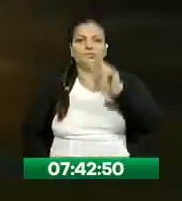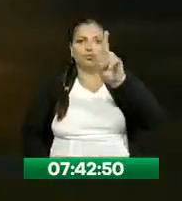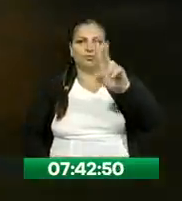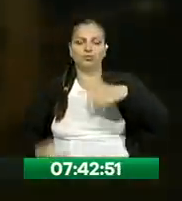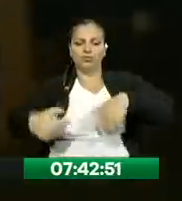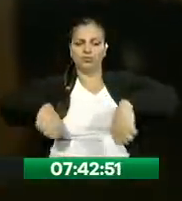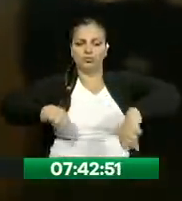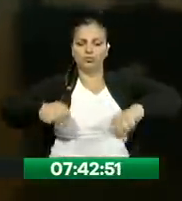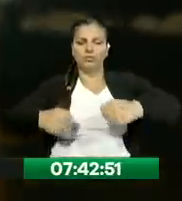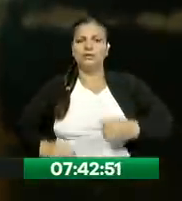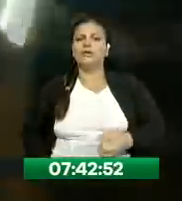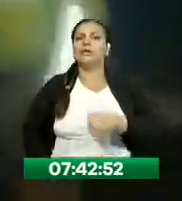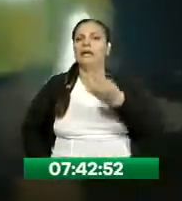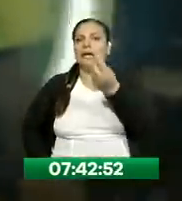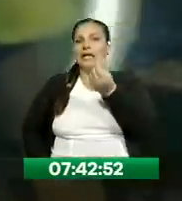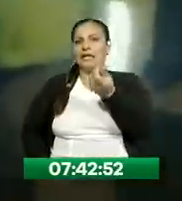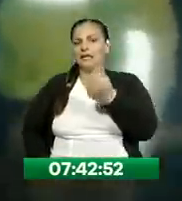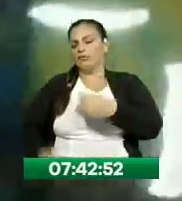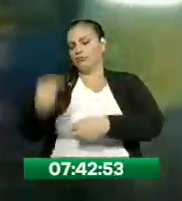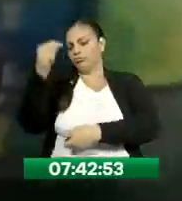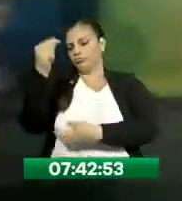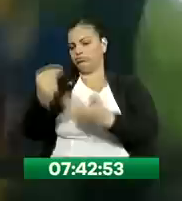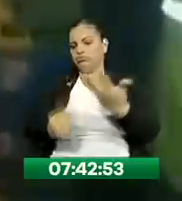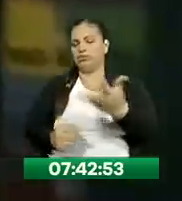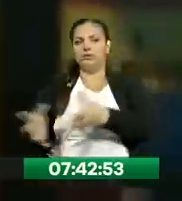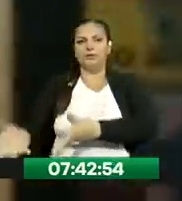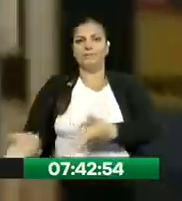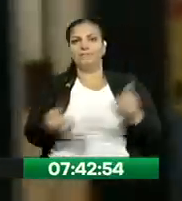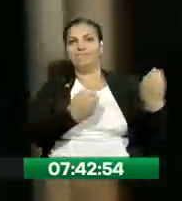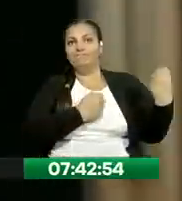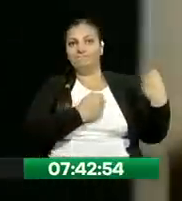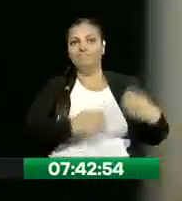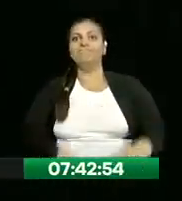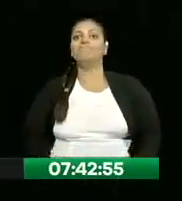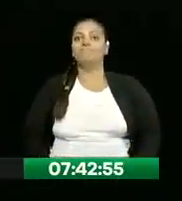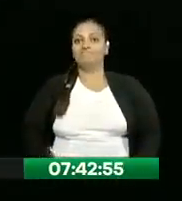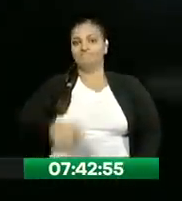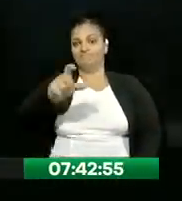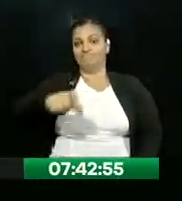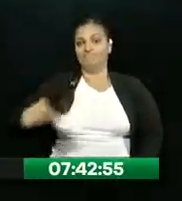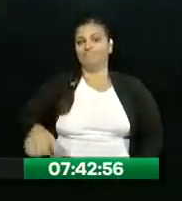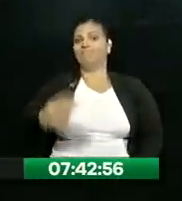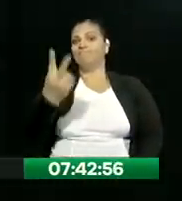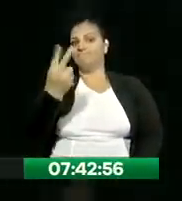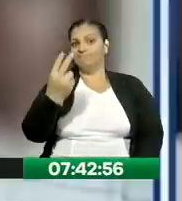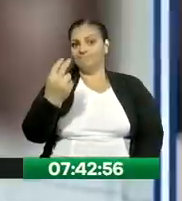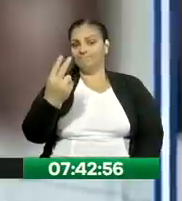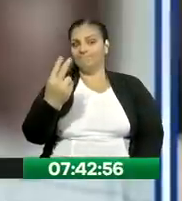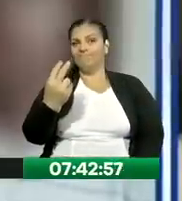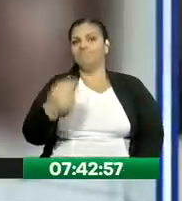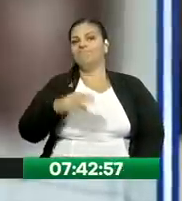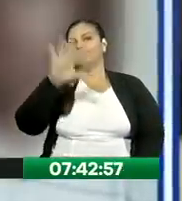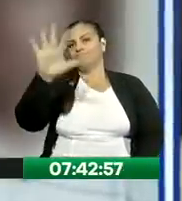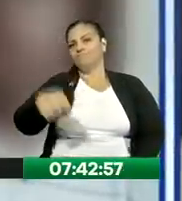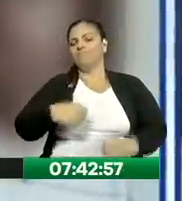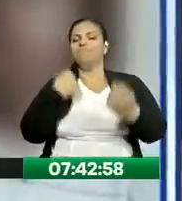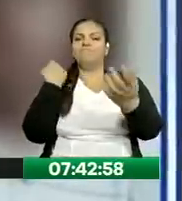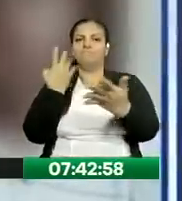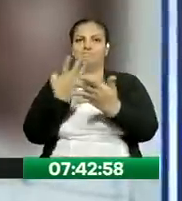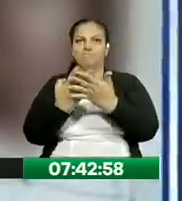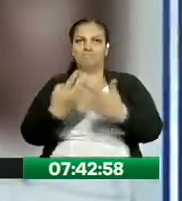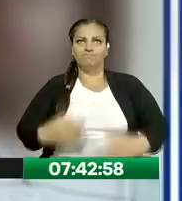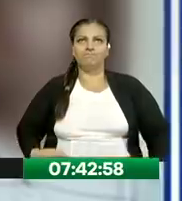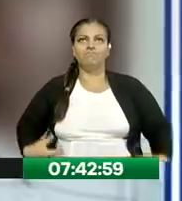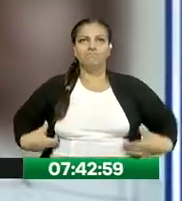efectivo. Ese operativo lo denominaron Impacto 491 y dejó a 12 personas detenidas, ahora procesadas por